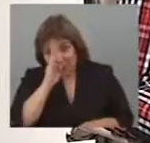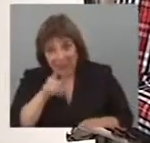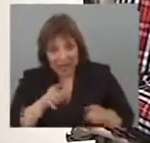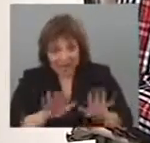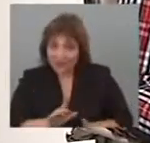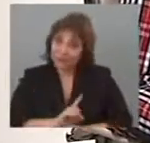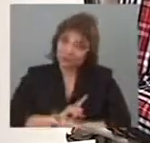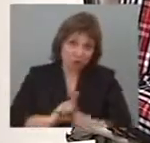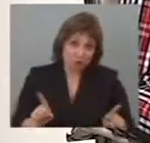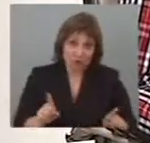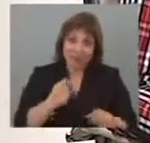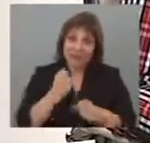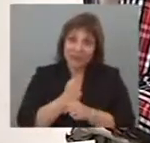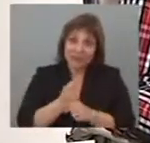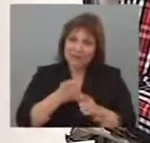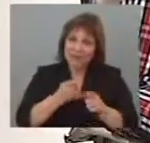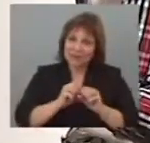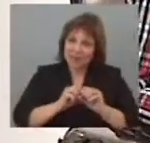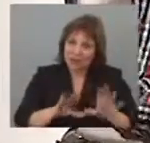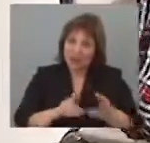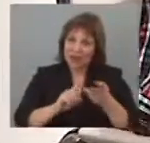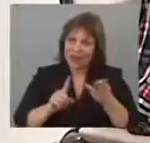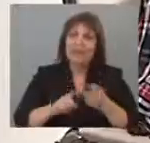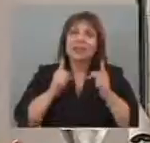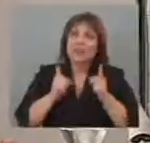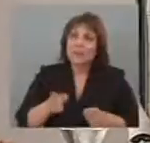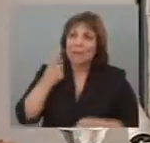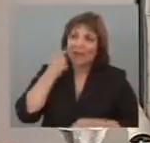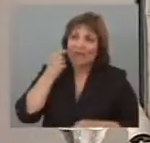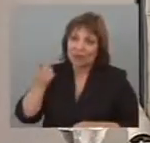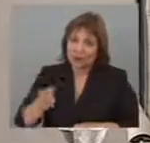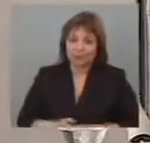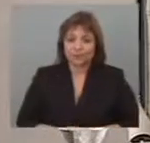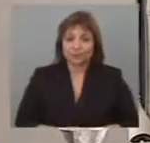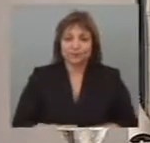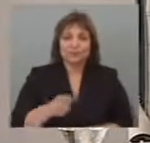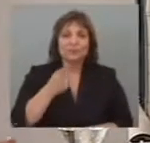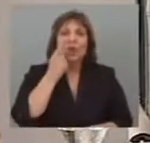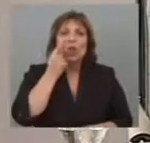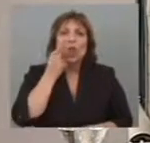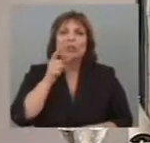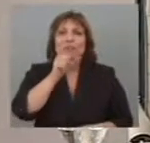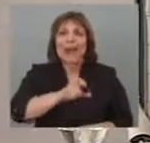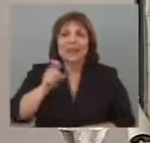hay que sensibilizar y trabajar mucho también sobre el varón. Mabel, ¿y con los padres